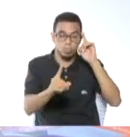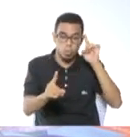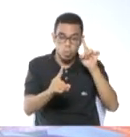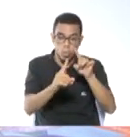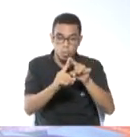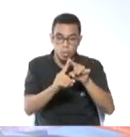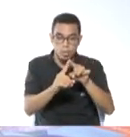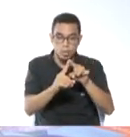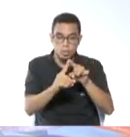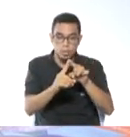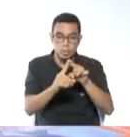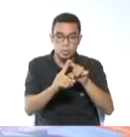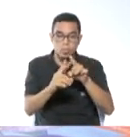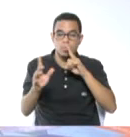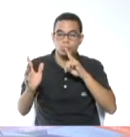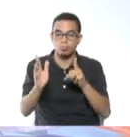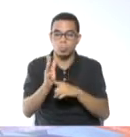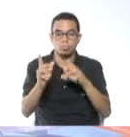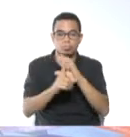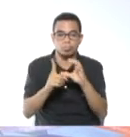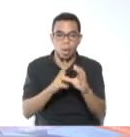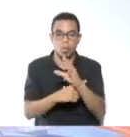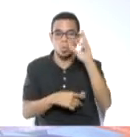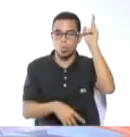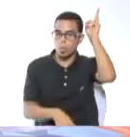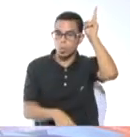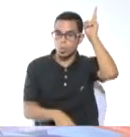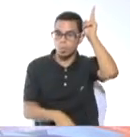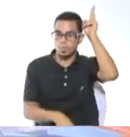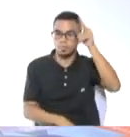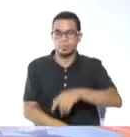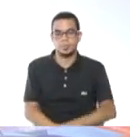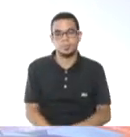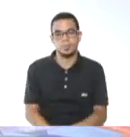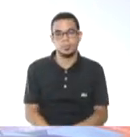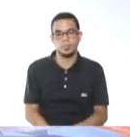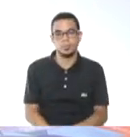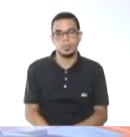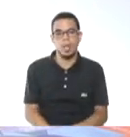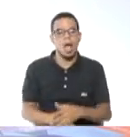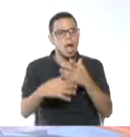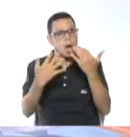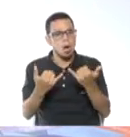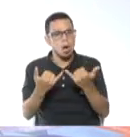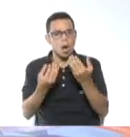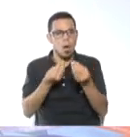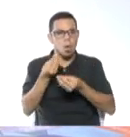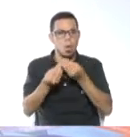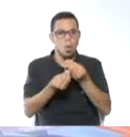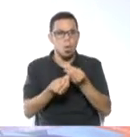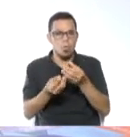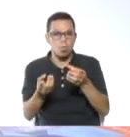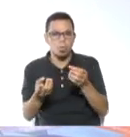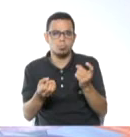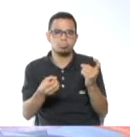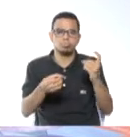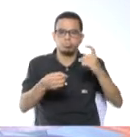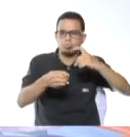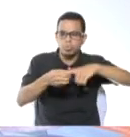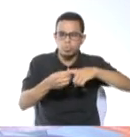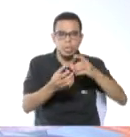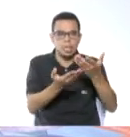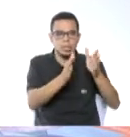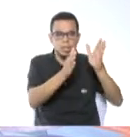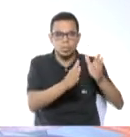comunidades indígenas. Vamos a hablar hoy de cómo involucrar a ese estudiante que viene de alguna comunidad indígena o de